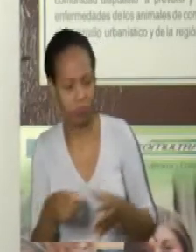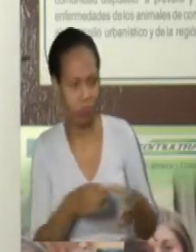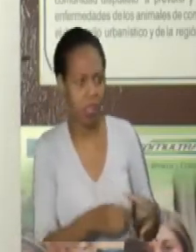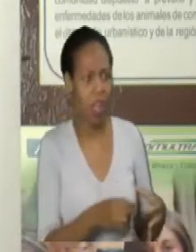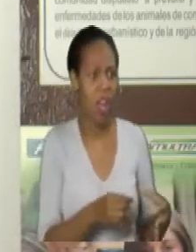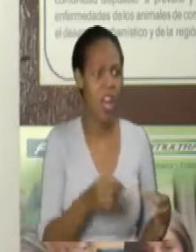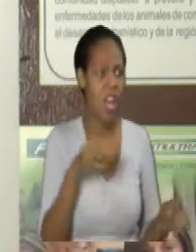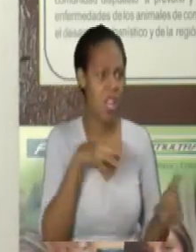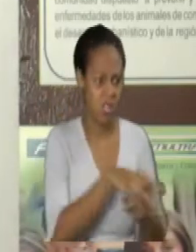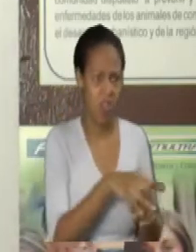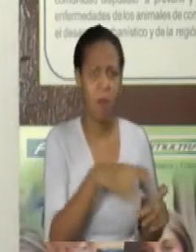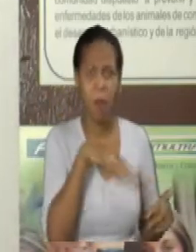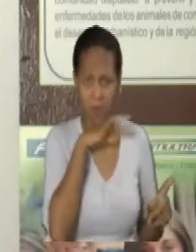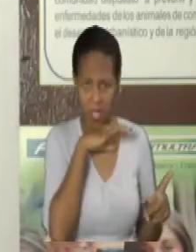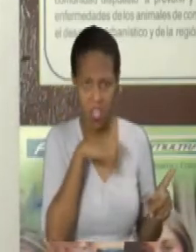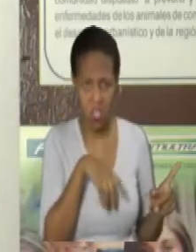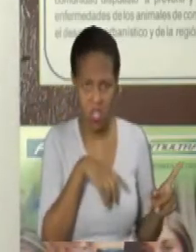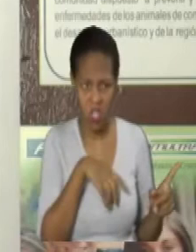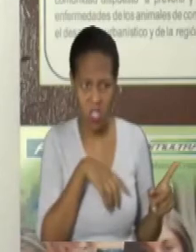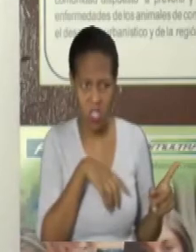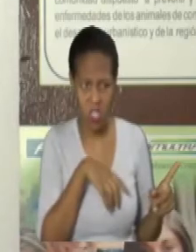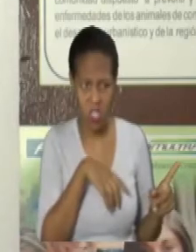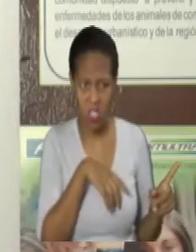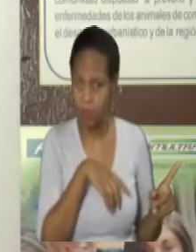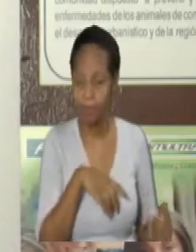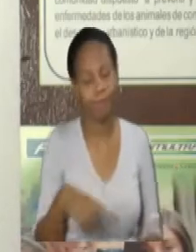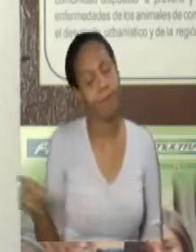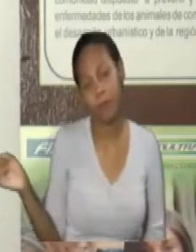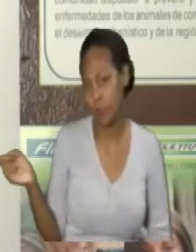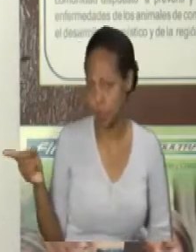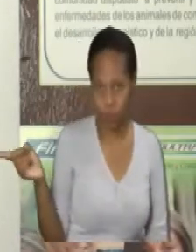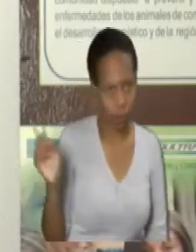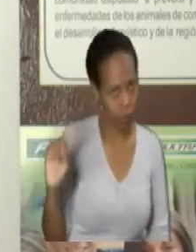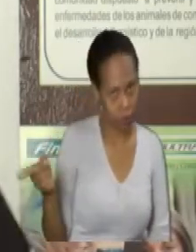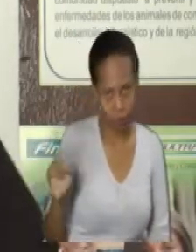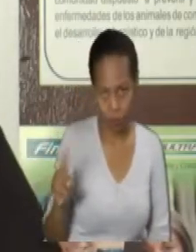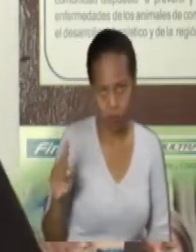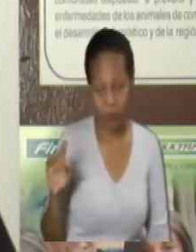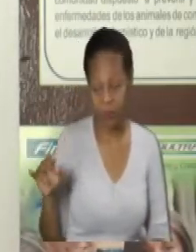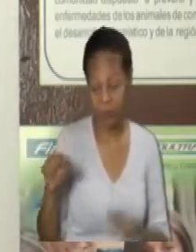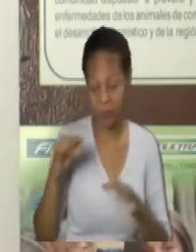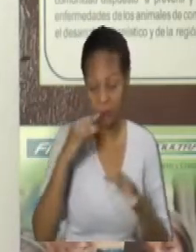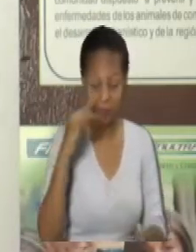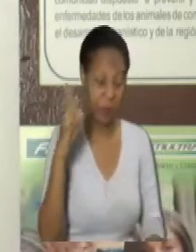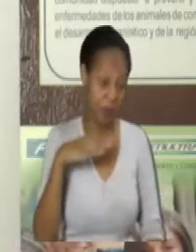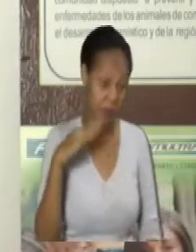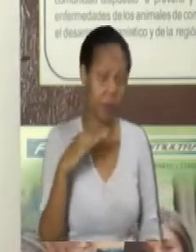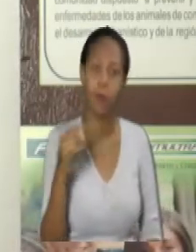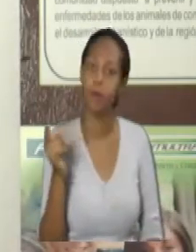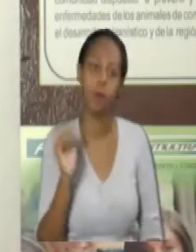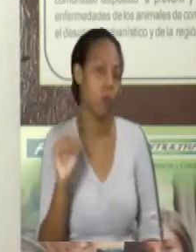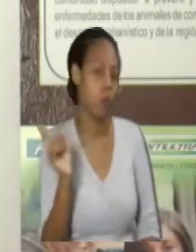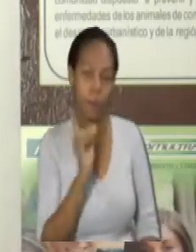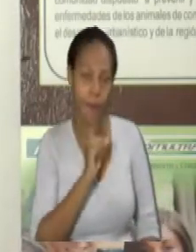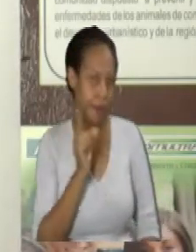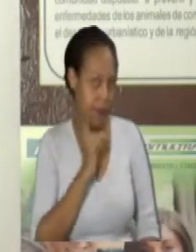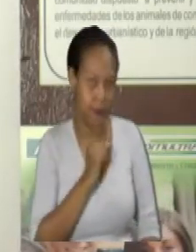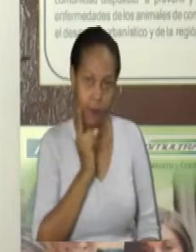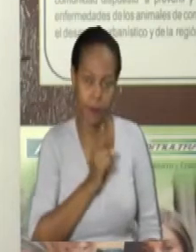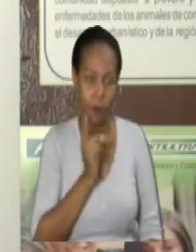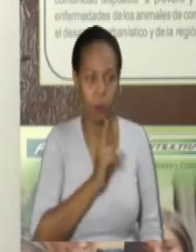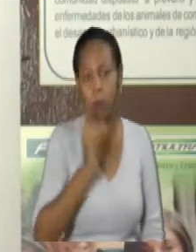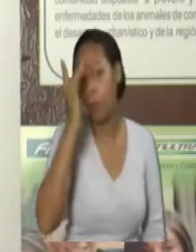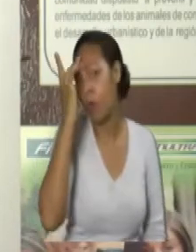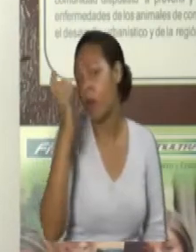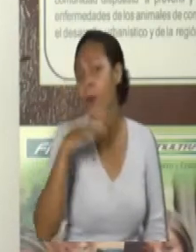los perros, les puedo decir que eso no es cierto. O sea, eso sigue siendo un mito. ¿Por qué? Porque generalmente los